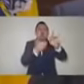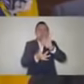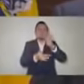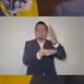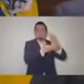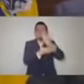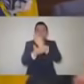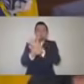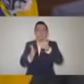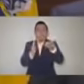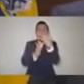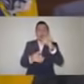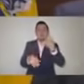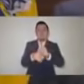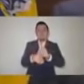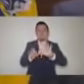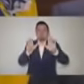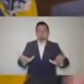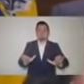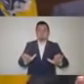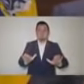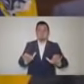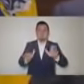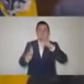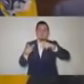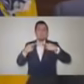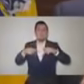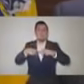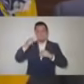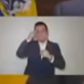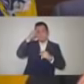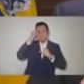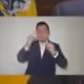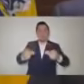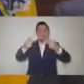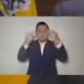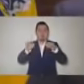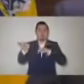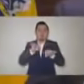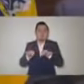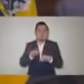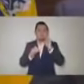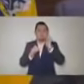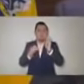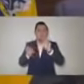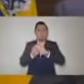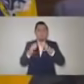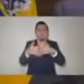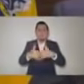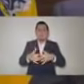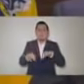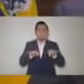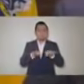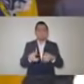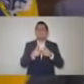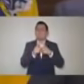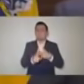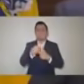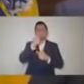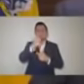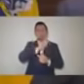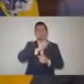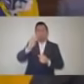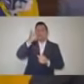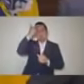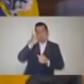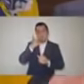nocturna de actividades los 14 días cuarto las actividades industriales que tengan procesos de producción continuos podrán